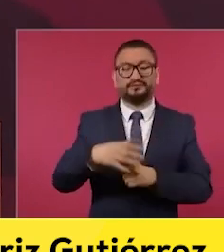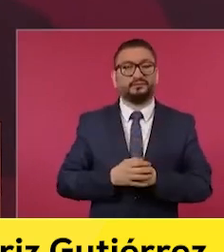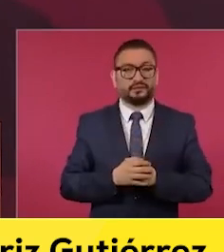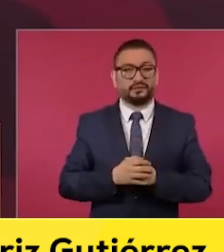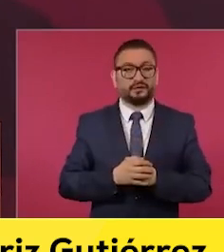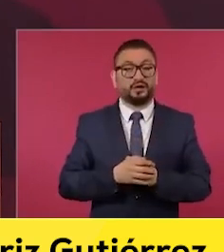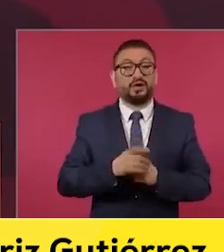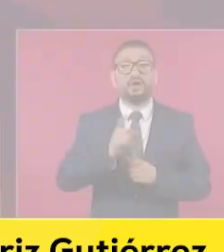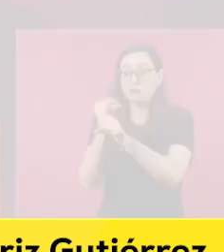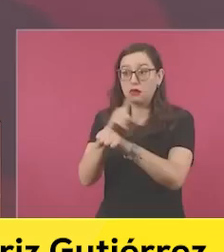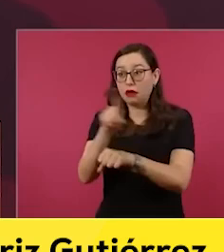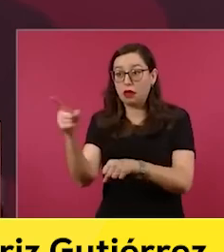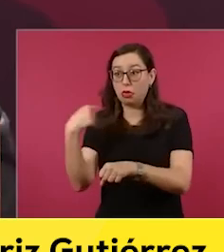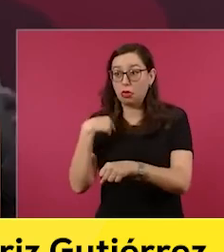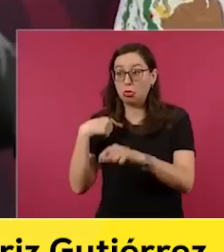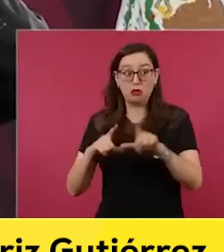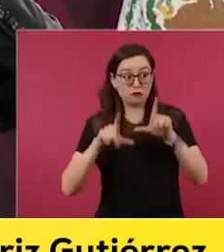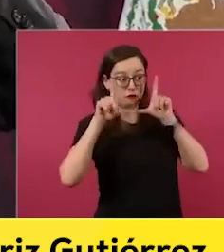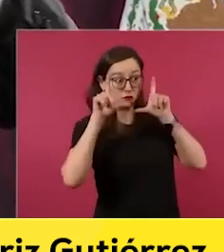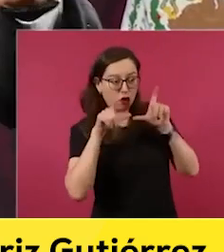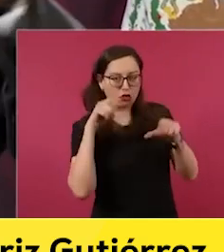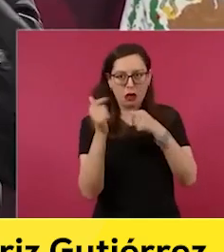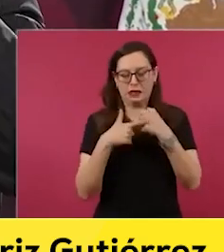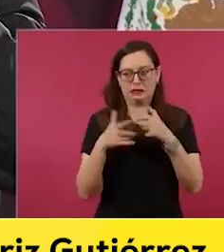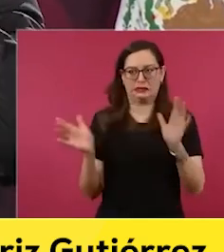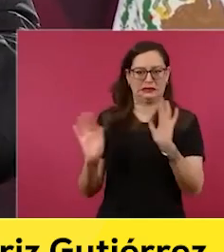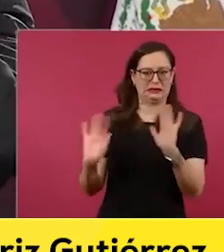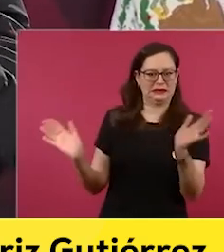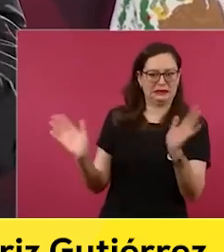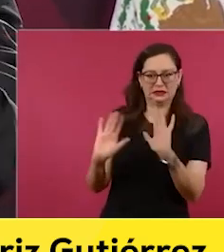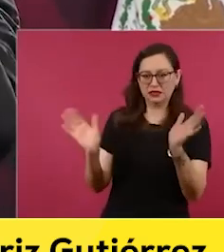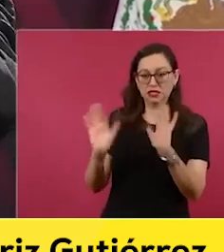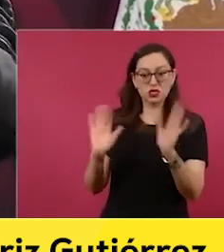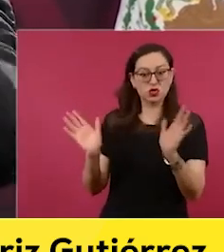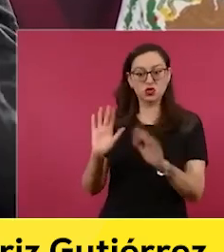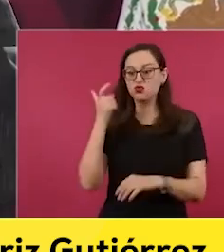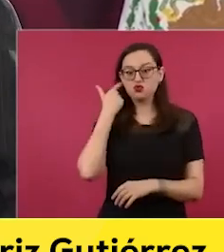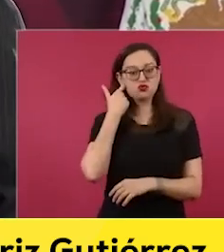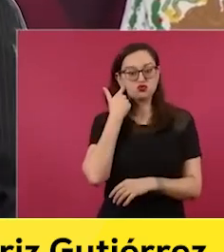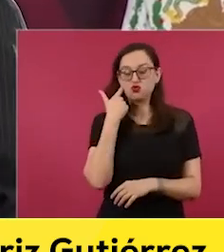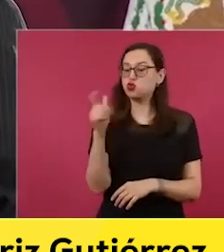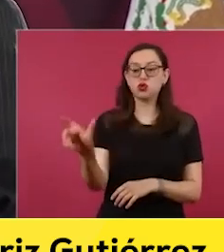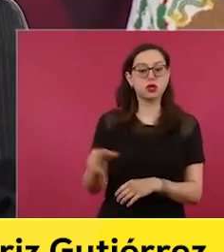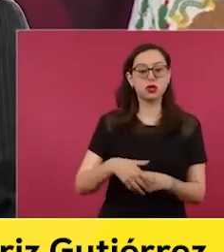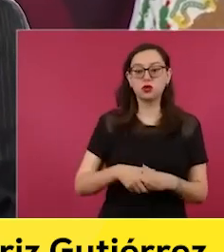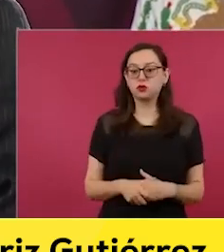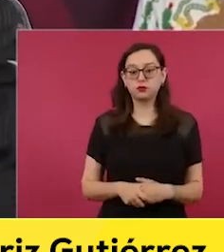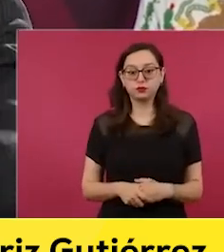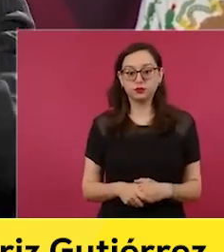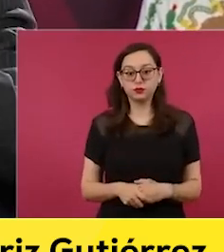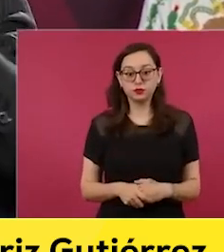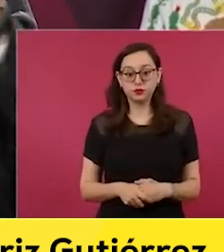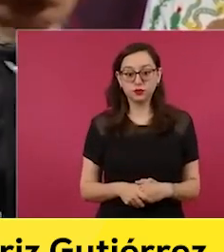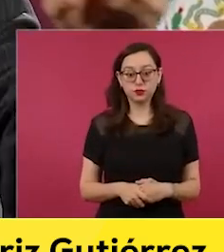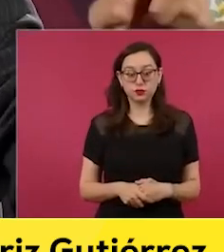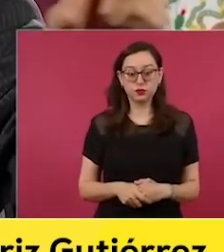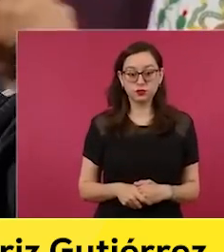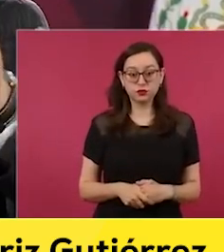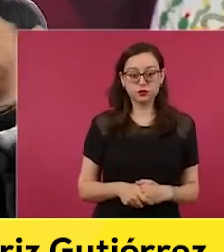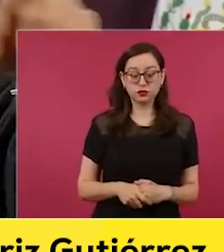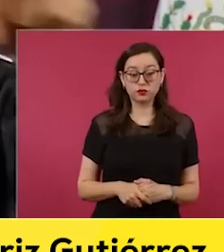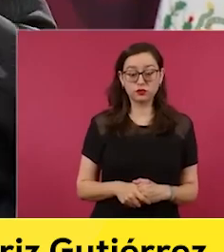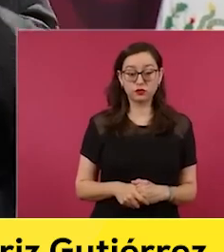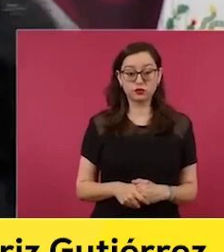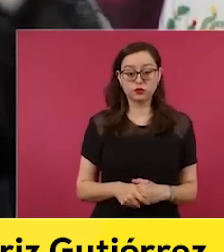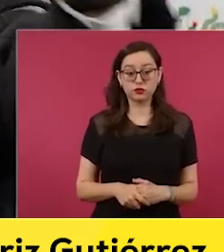se estaría divorciando. Sin embargo, el propio mandatario mexicano negó esta información, pero dijo que al terminar su gobierno sí se